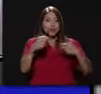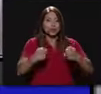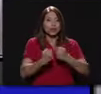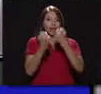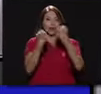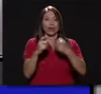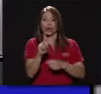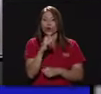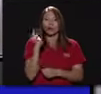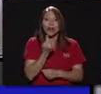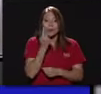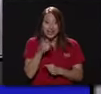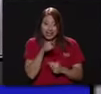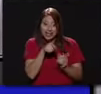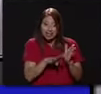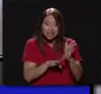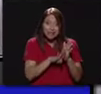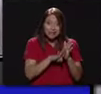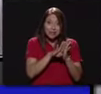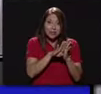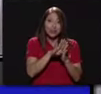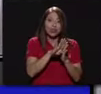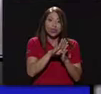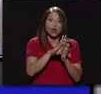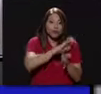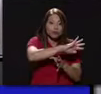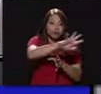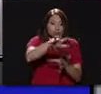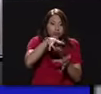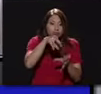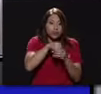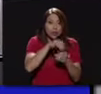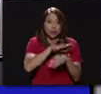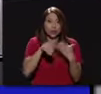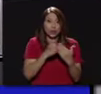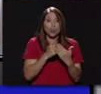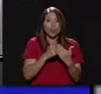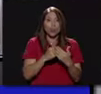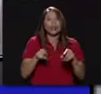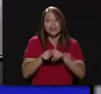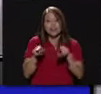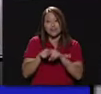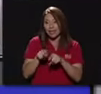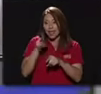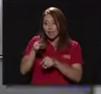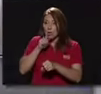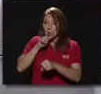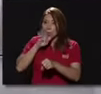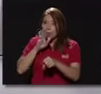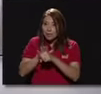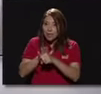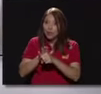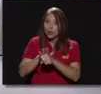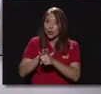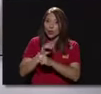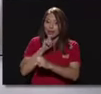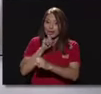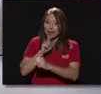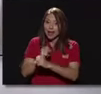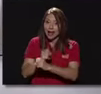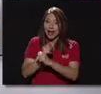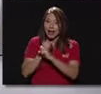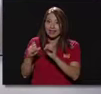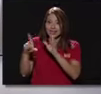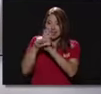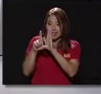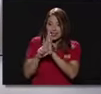solo en que ese crecimiento sea incluyente, sino también en cómo generar ese cumplimiento mínimo de garantías laborales que permita